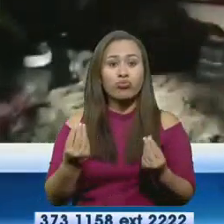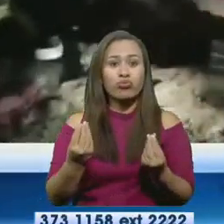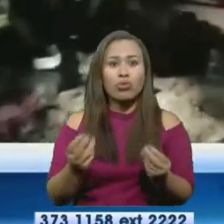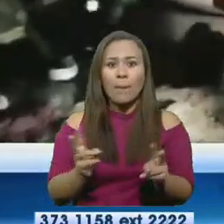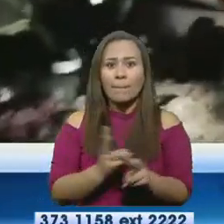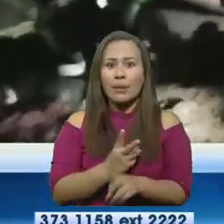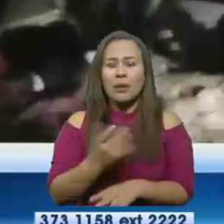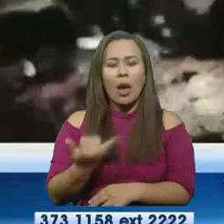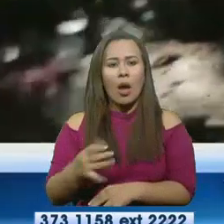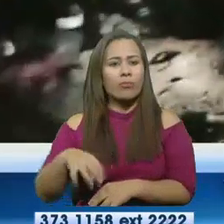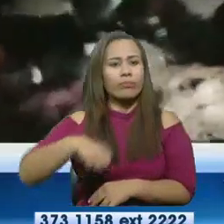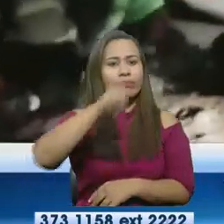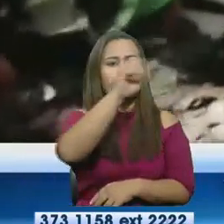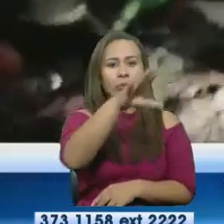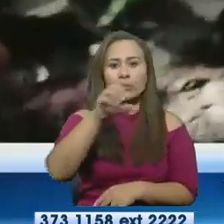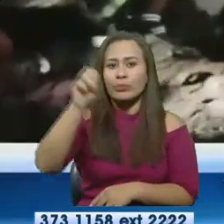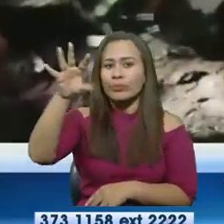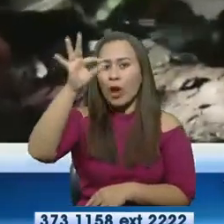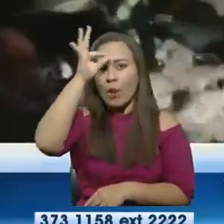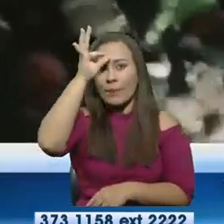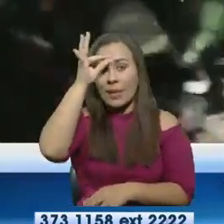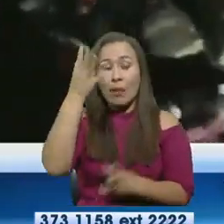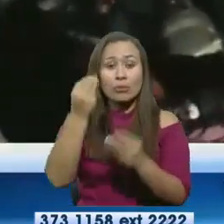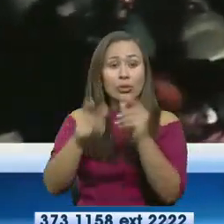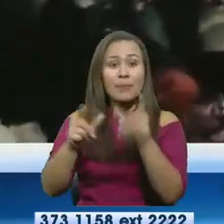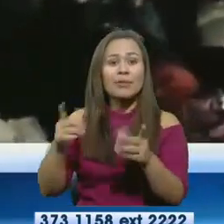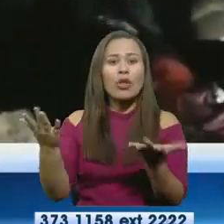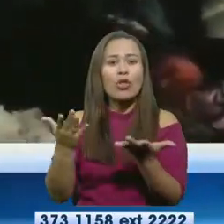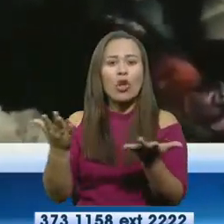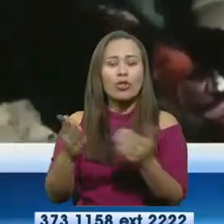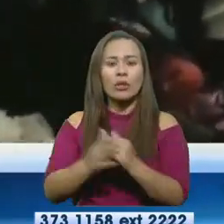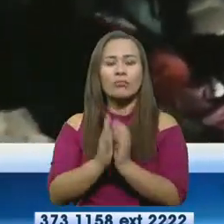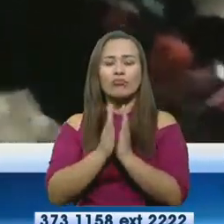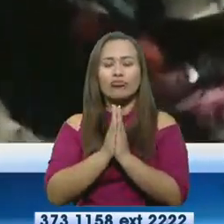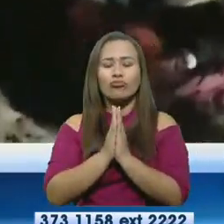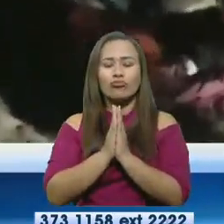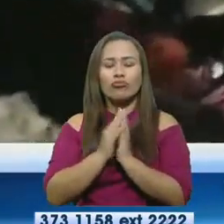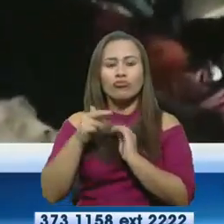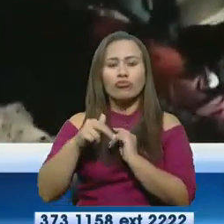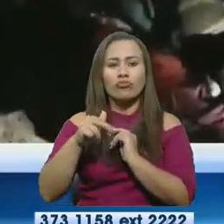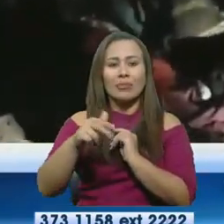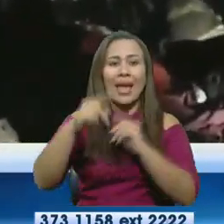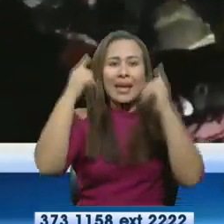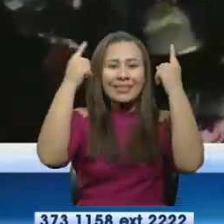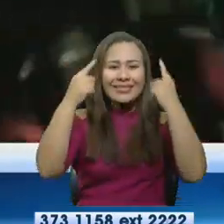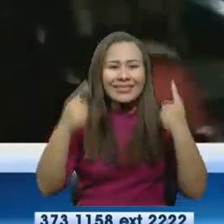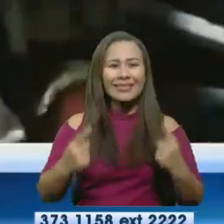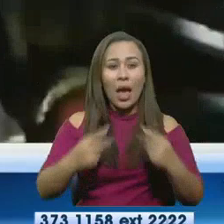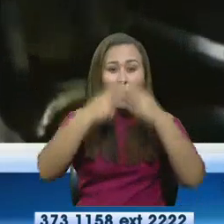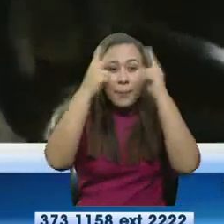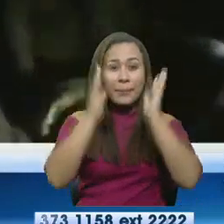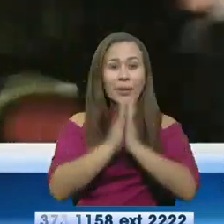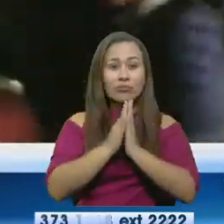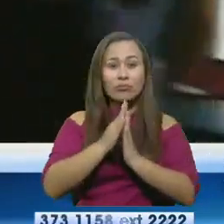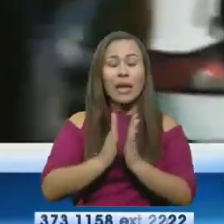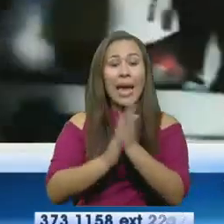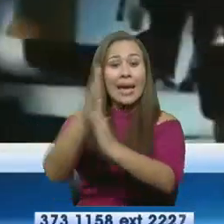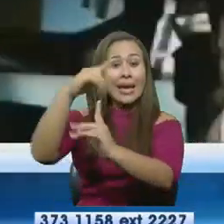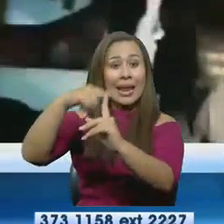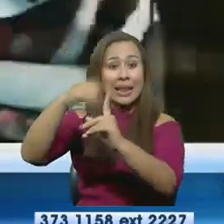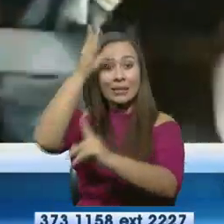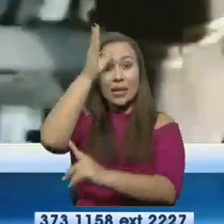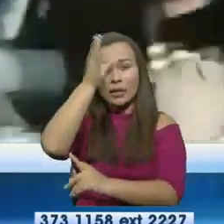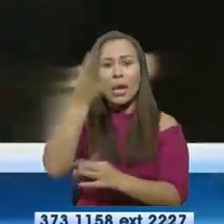de la zona. La mayoría de los pasajeros eran devotos de la Churonita y se dirigían a participar de la procesión